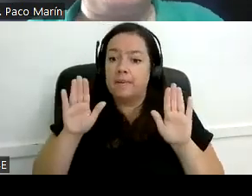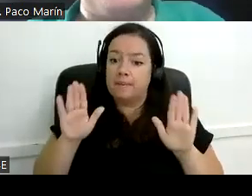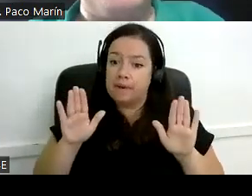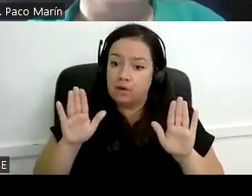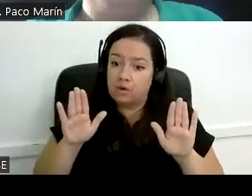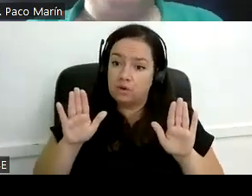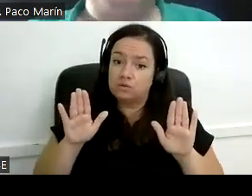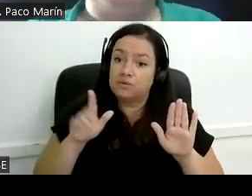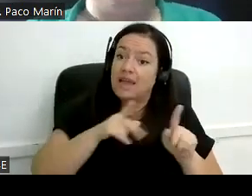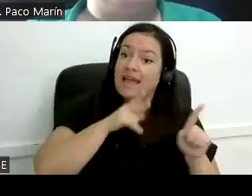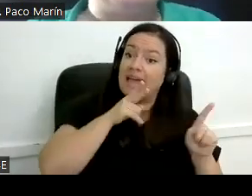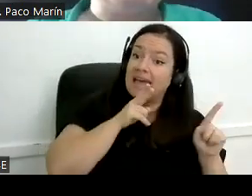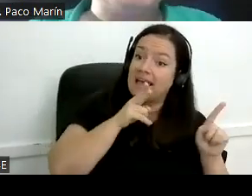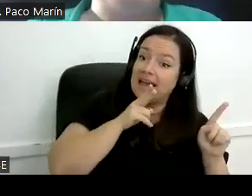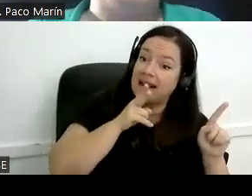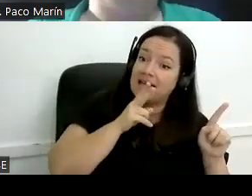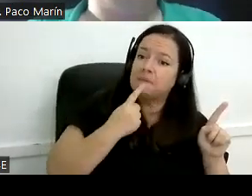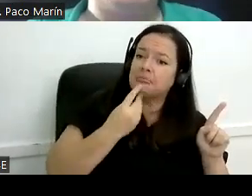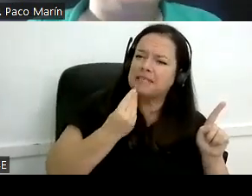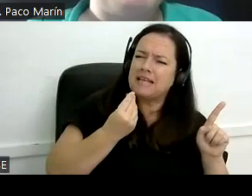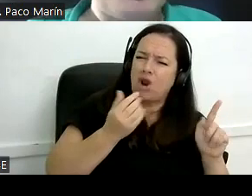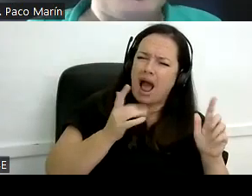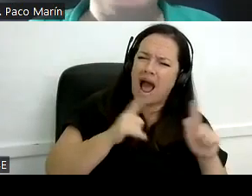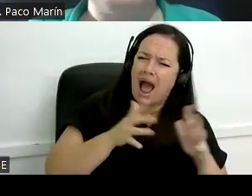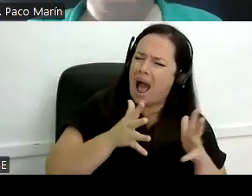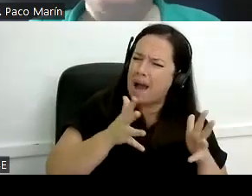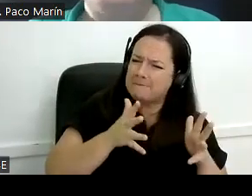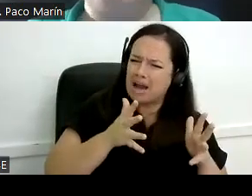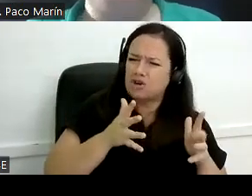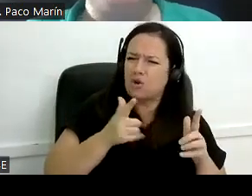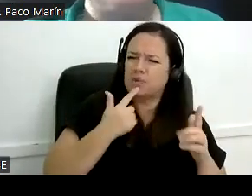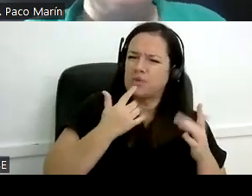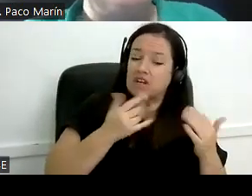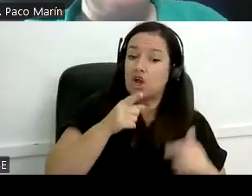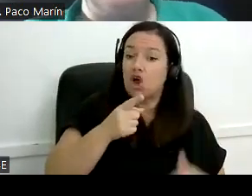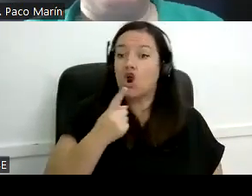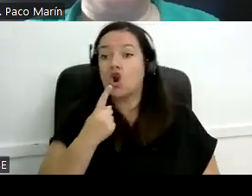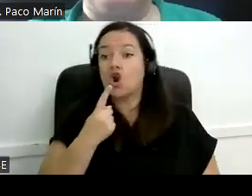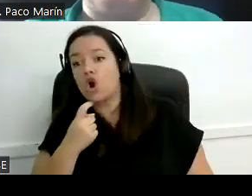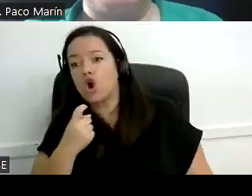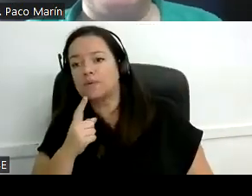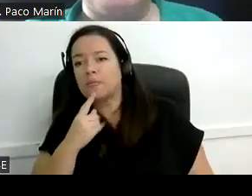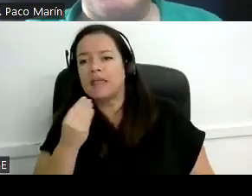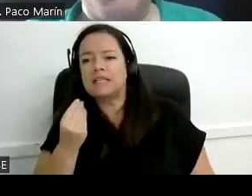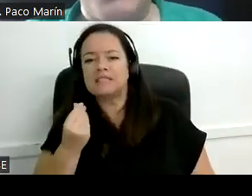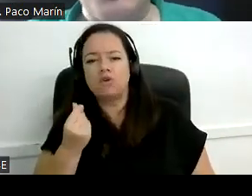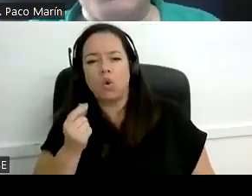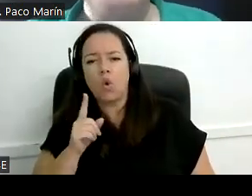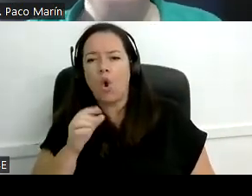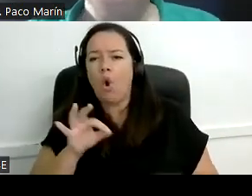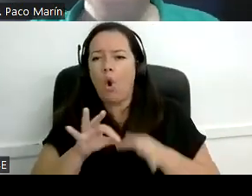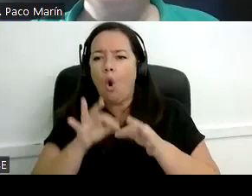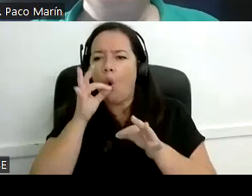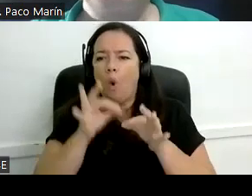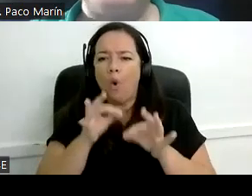la fórmula green tiene un sabor más amargo, más fresco, y la fórmula red tiene un sabor más a uvas